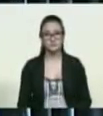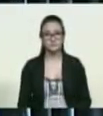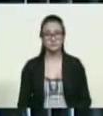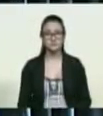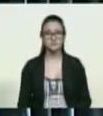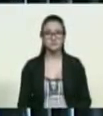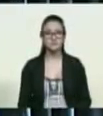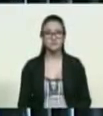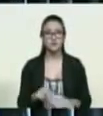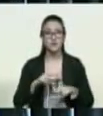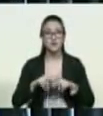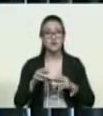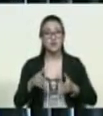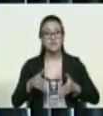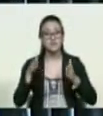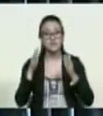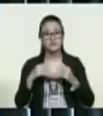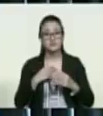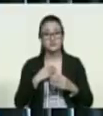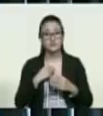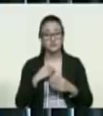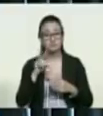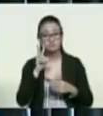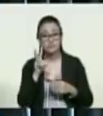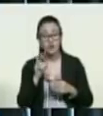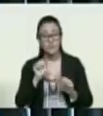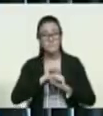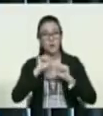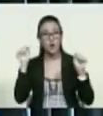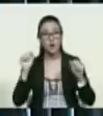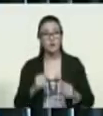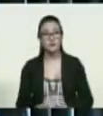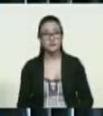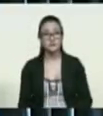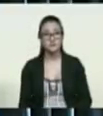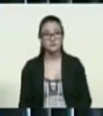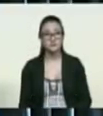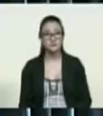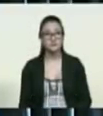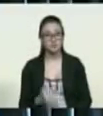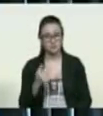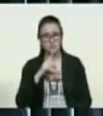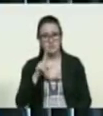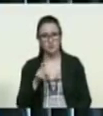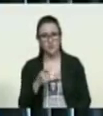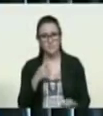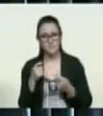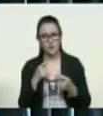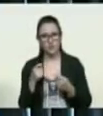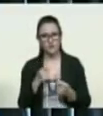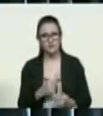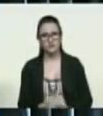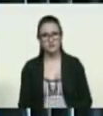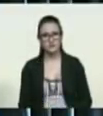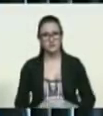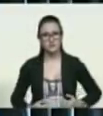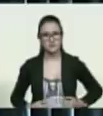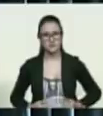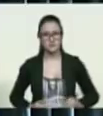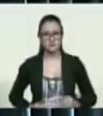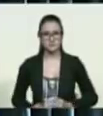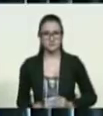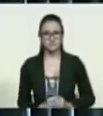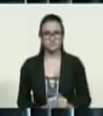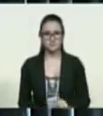Los niños del edificio Don Eduardo, cuando vieron la explosión. Tú le puedes preguntar a un periodista de Telemundo que